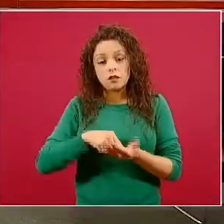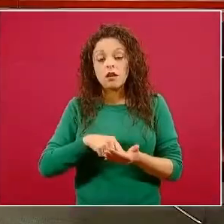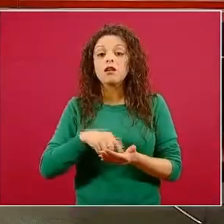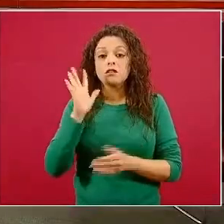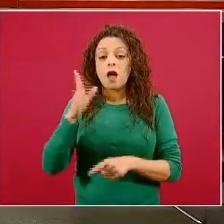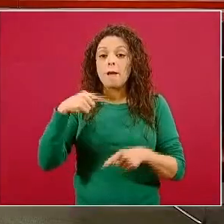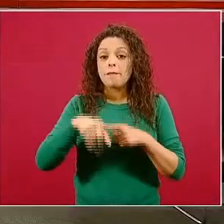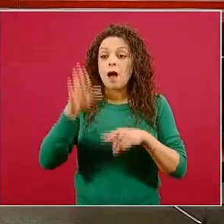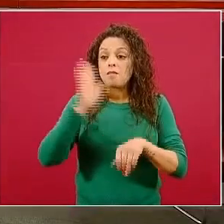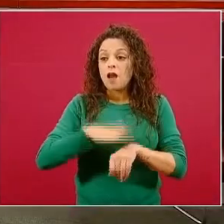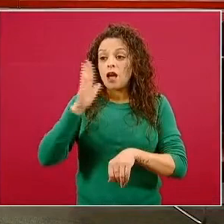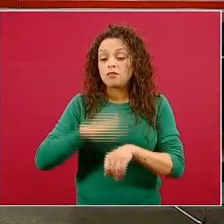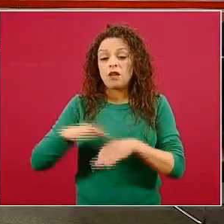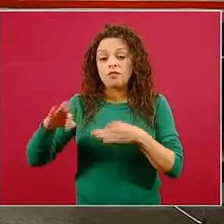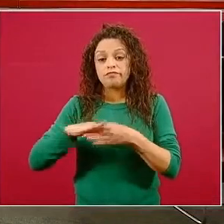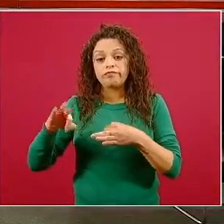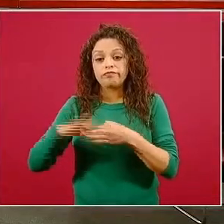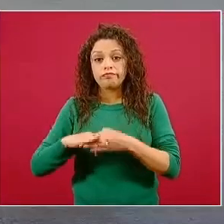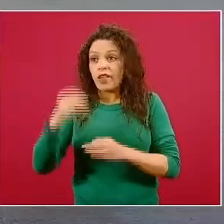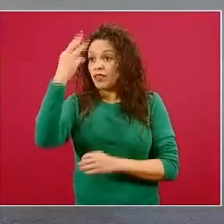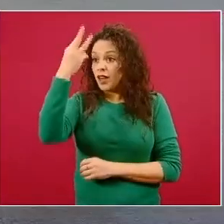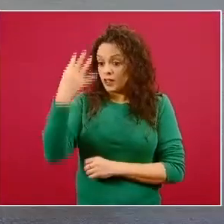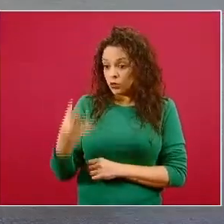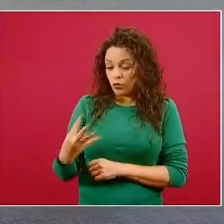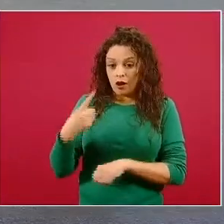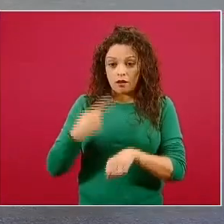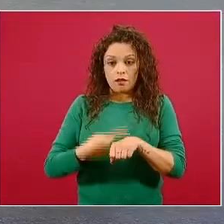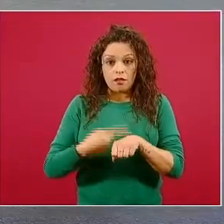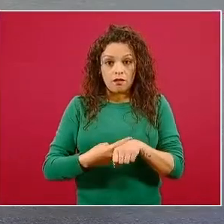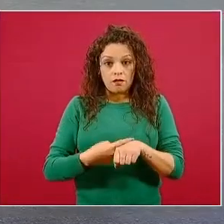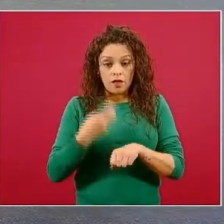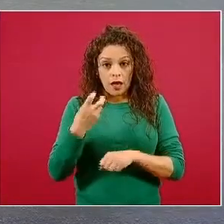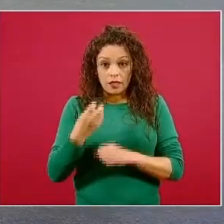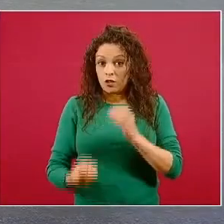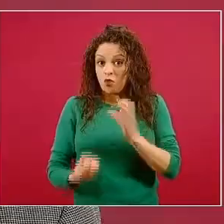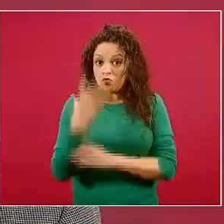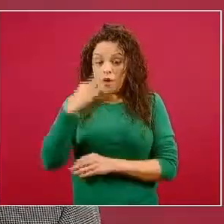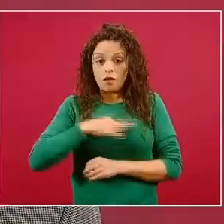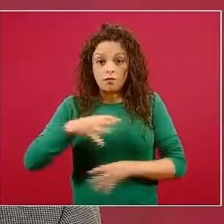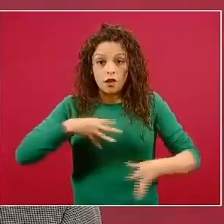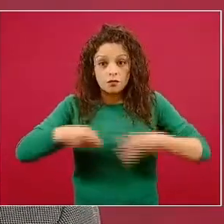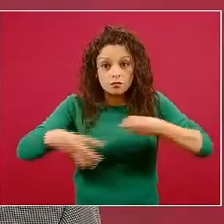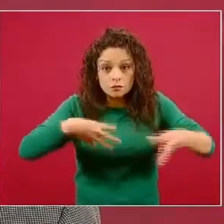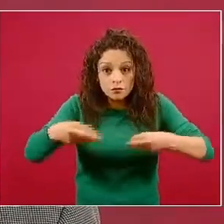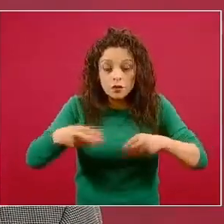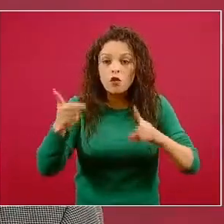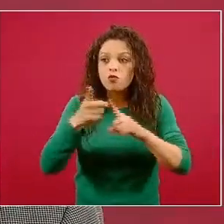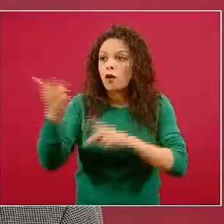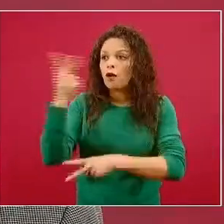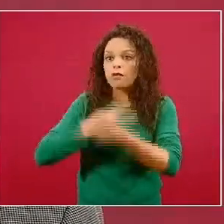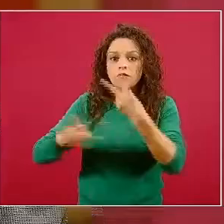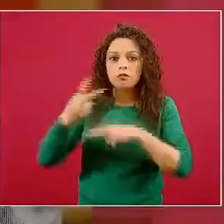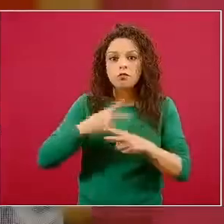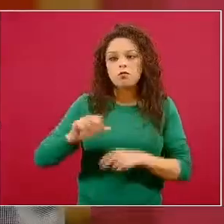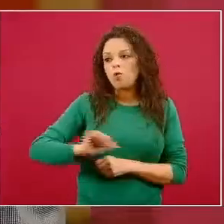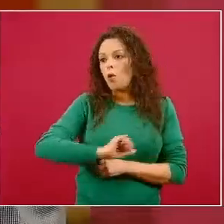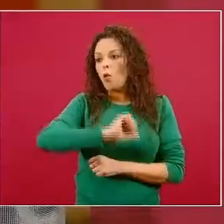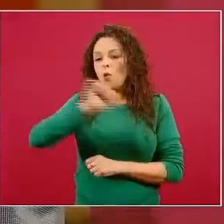frecuentes. 3/4 partes de las enfermedades infecciosas emergentes de interés epidémico provienen de otras